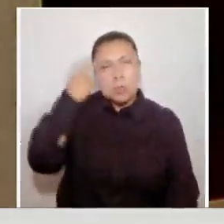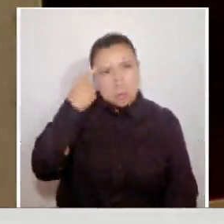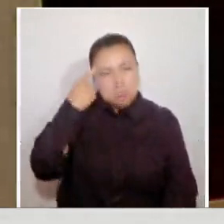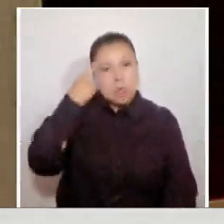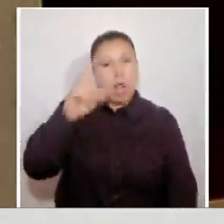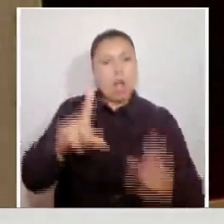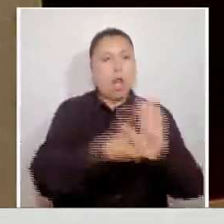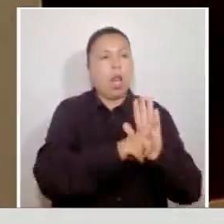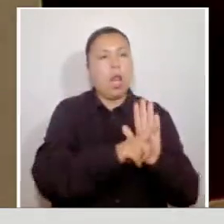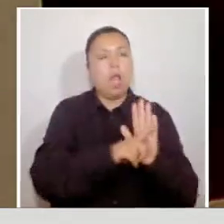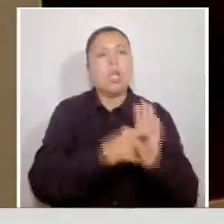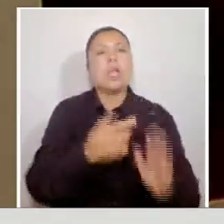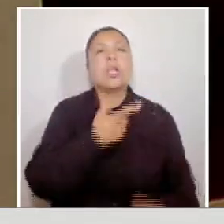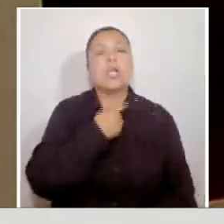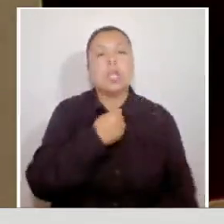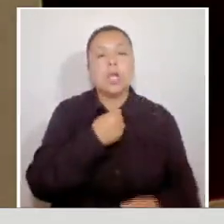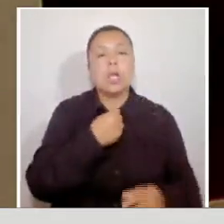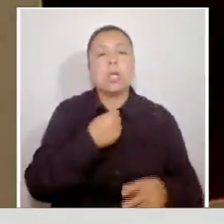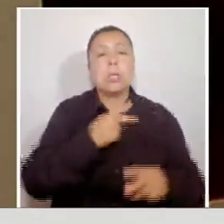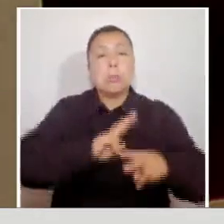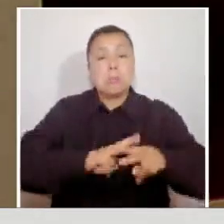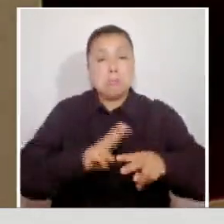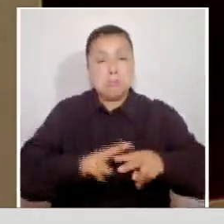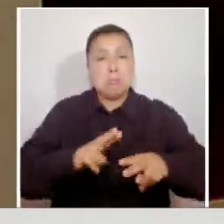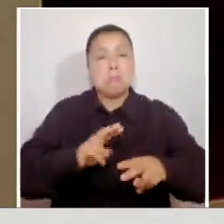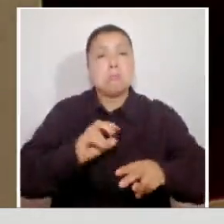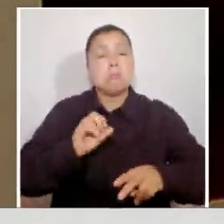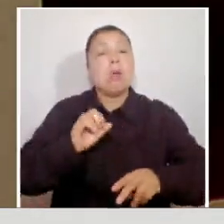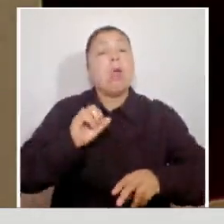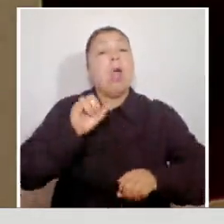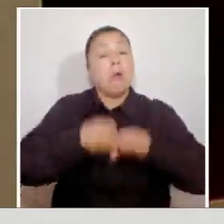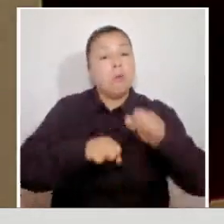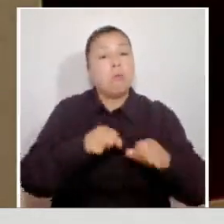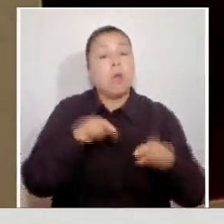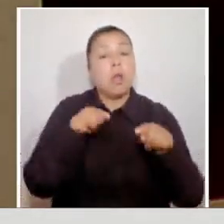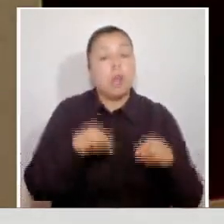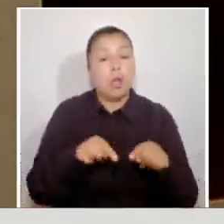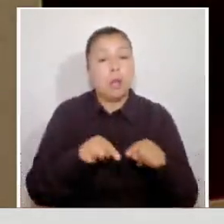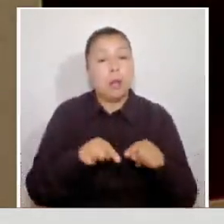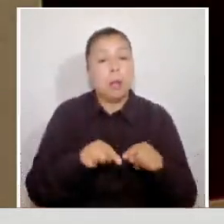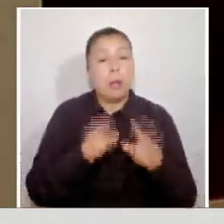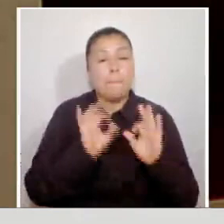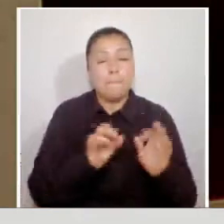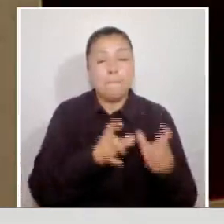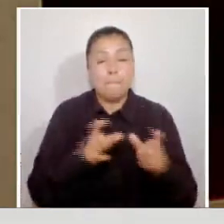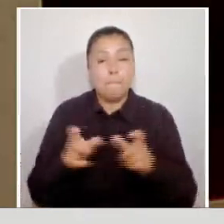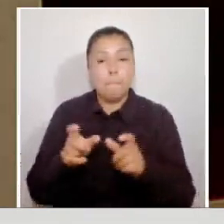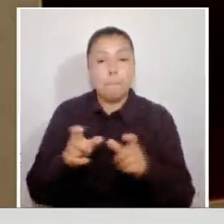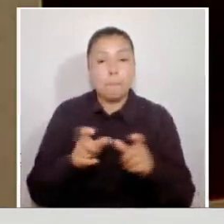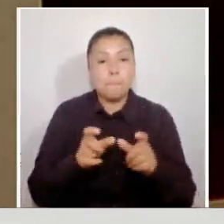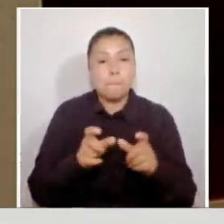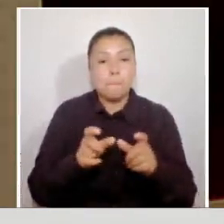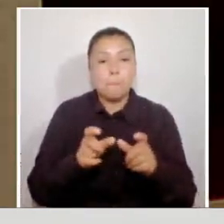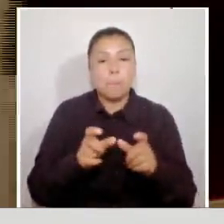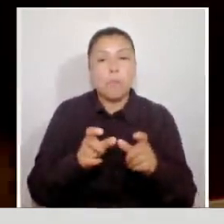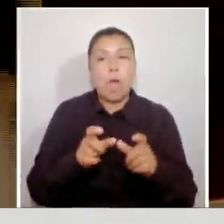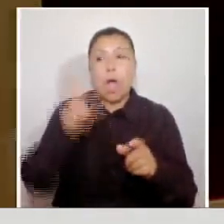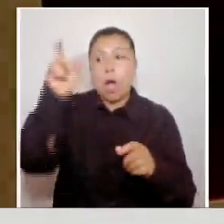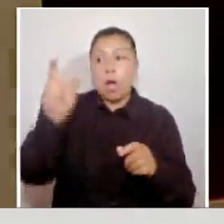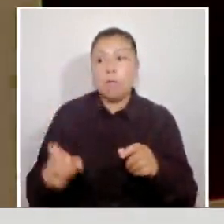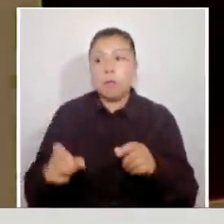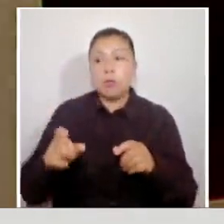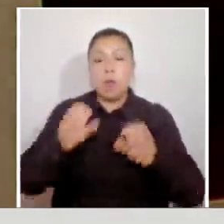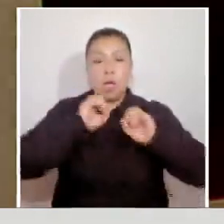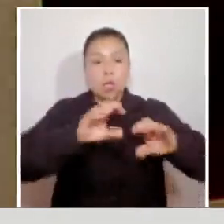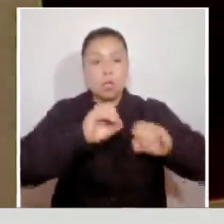derogar establece un control específicamente a los a las personas que enseñan artes marciales y a las